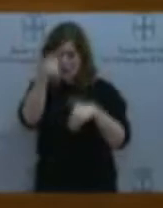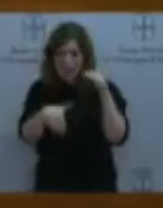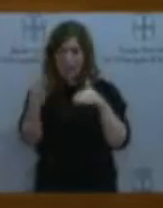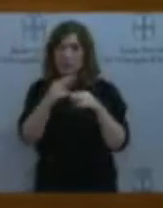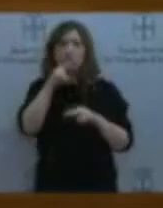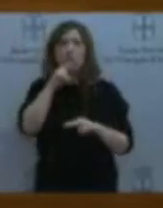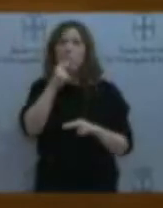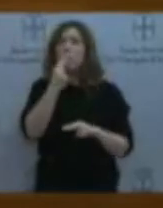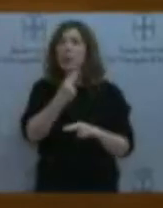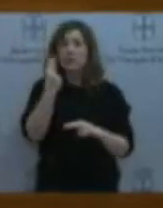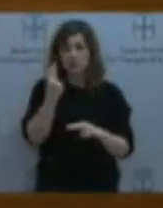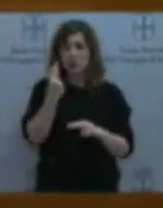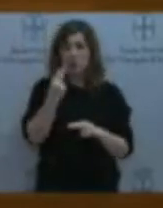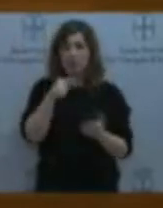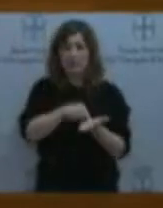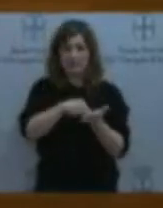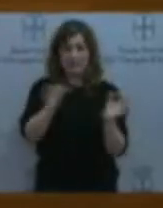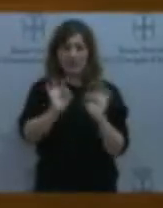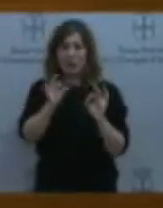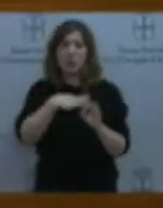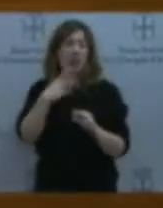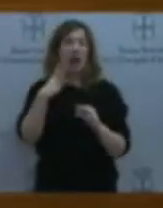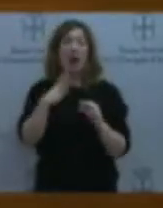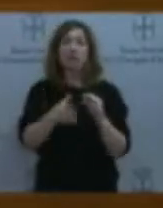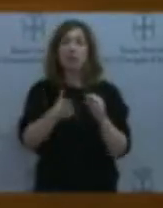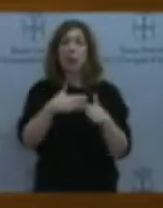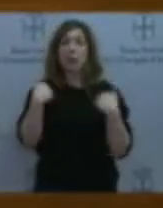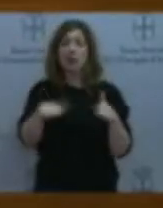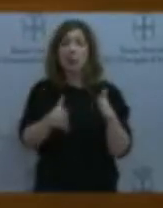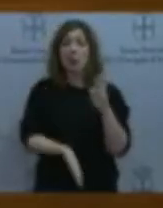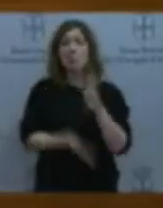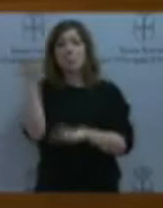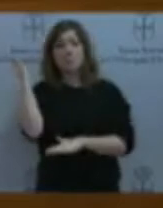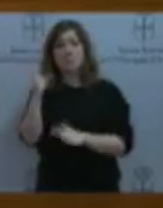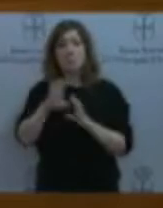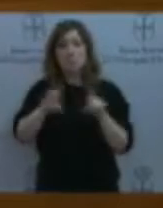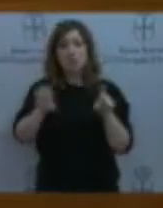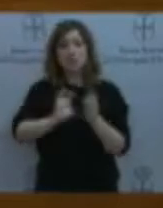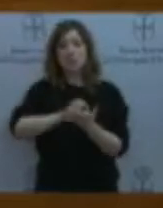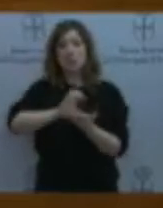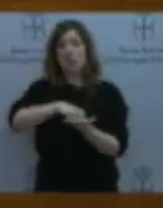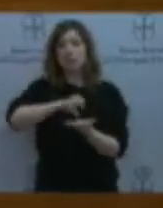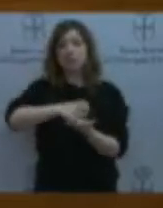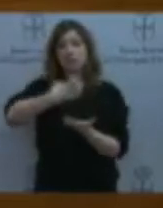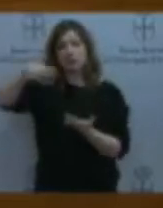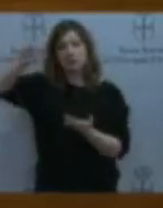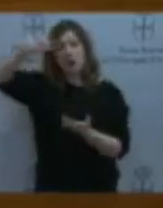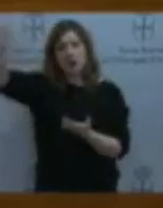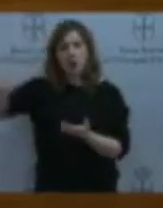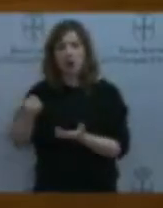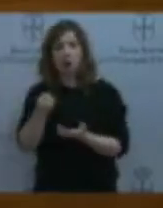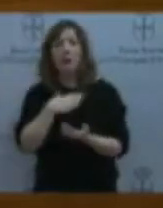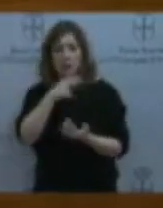compromiso y nadie se lo va a exigir, se puedan ir cuando les parezca. Pero me preocupan esos 90 puestos de trabajo, como me preocupan